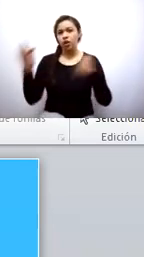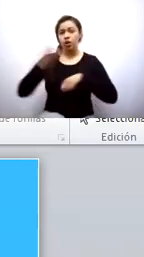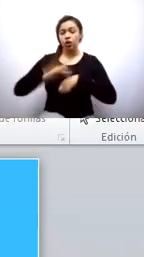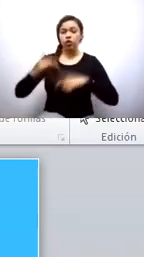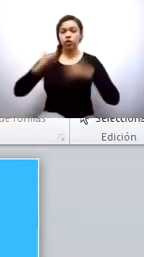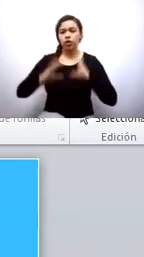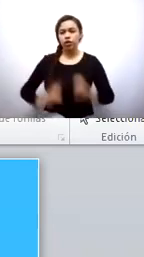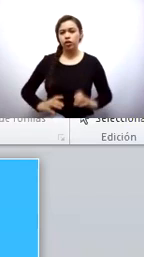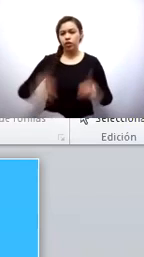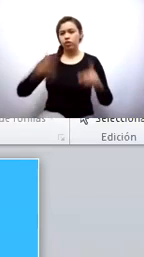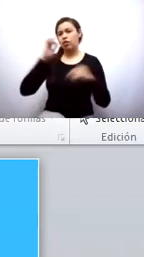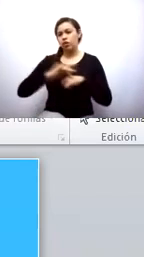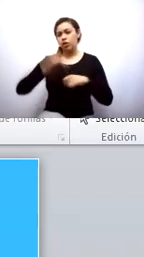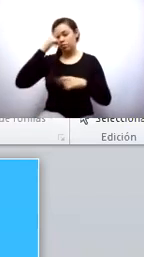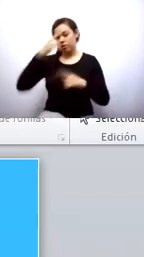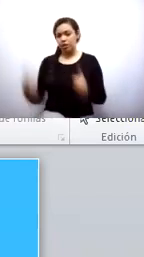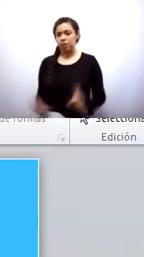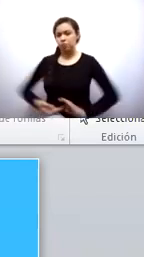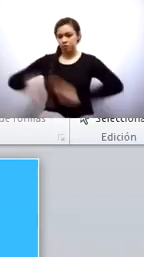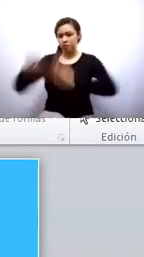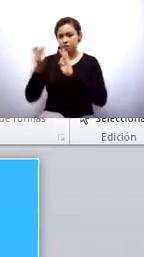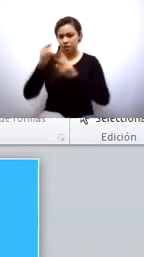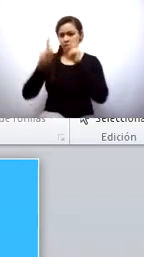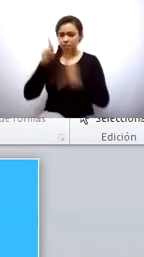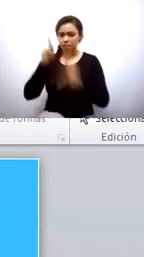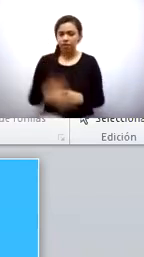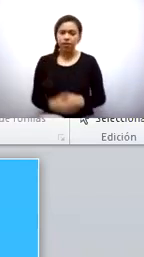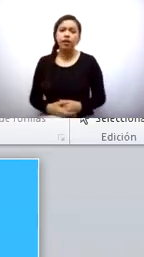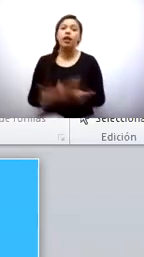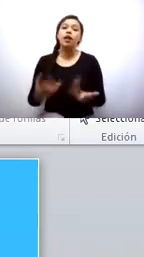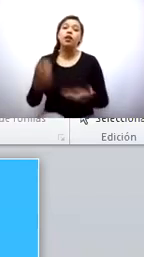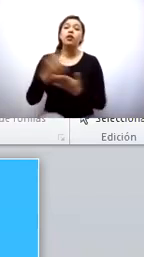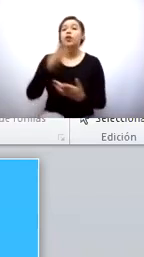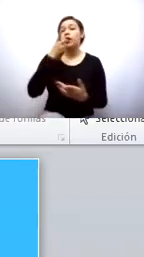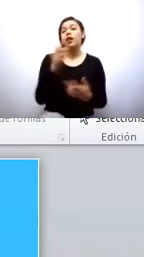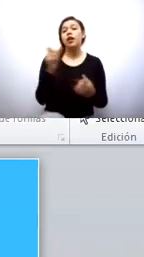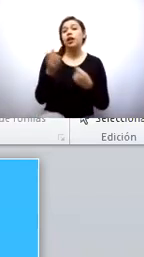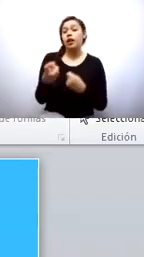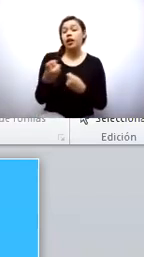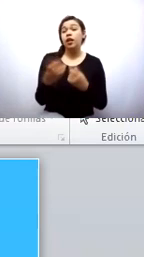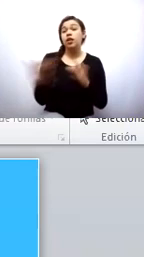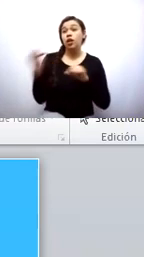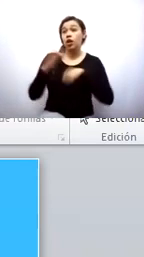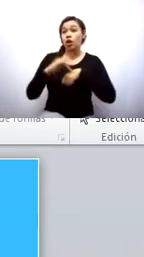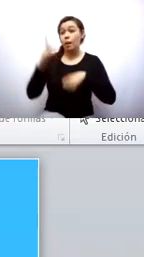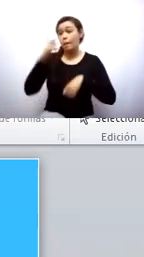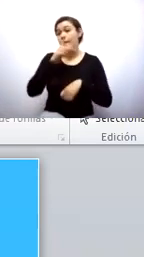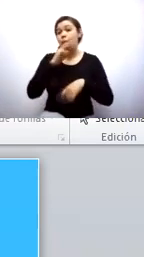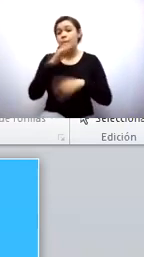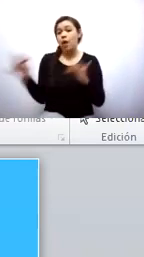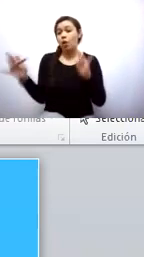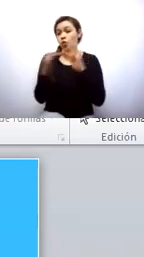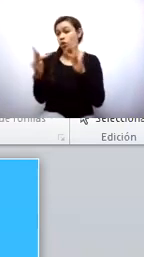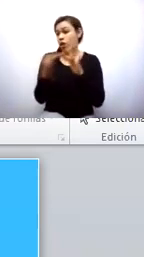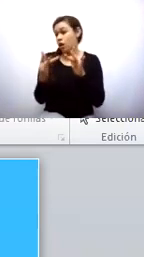contacto presencial. Entonces, yo lo único que le podría decir es eso, el contacto con los papás y pues bueno,